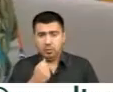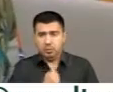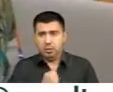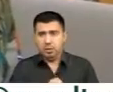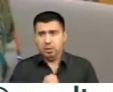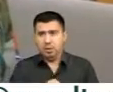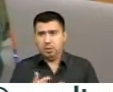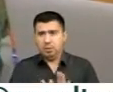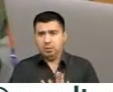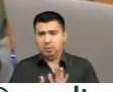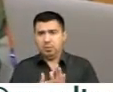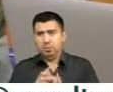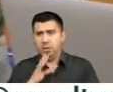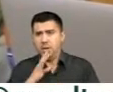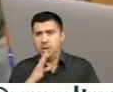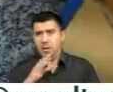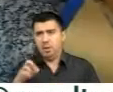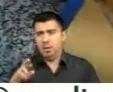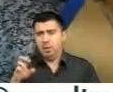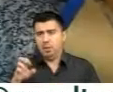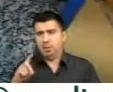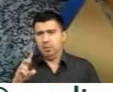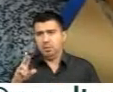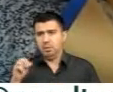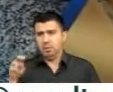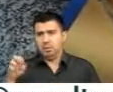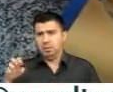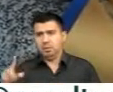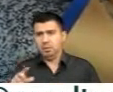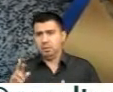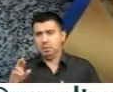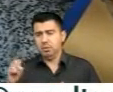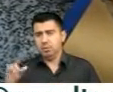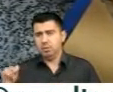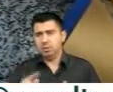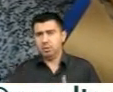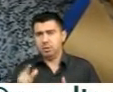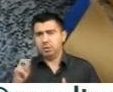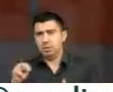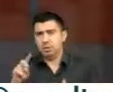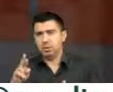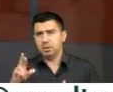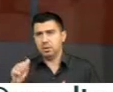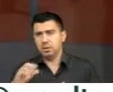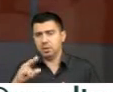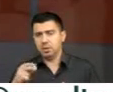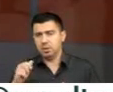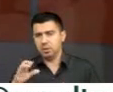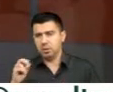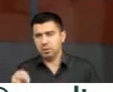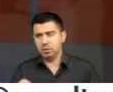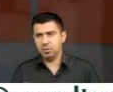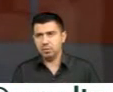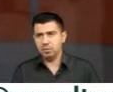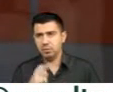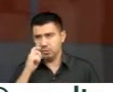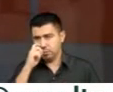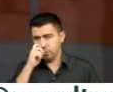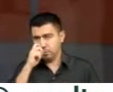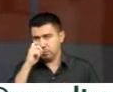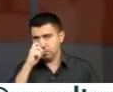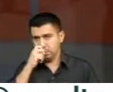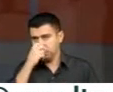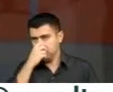momentos rinden versión libre son pedronel rodríguez sandra chacón y florentino rodríguez la audiencia se ha extendido a un poco más